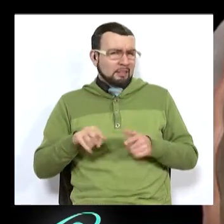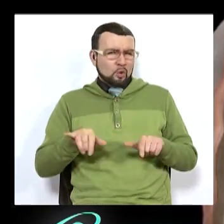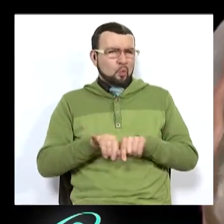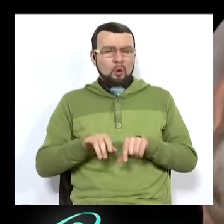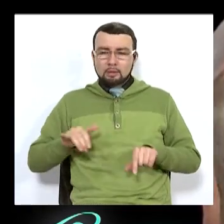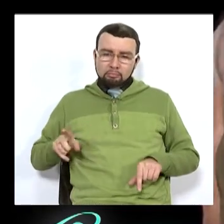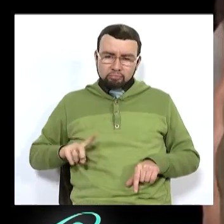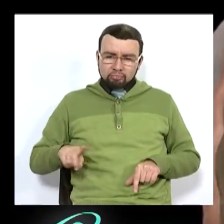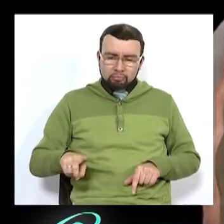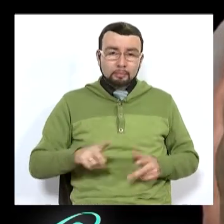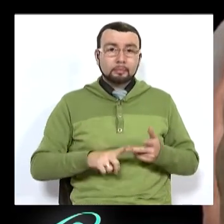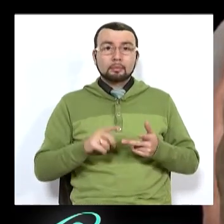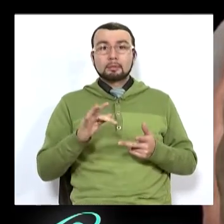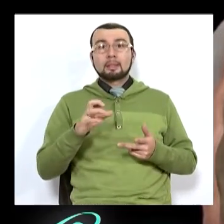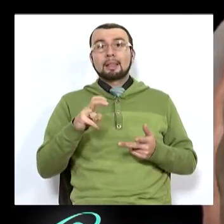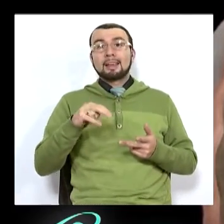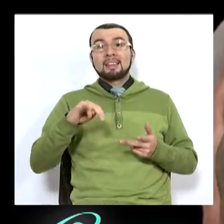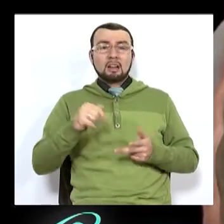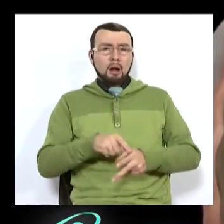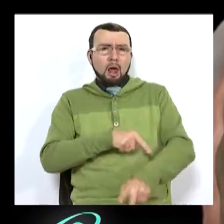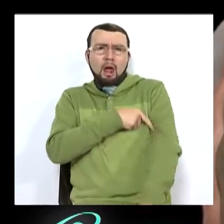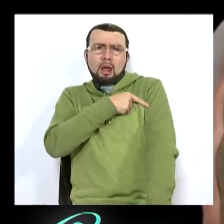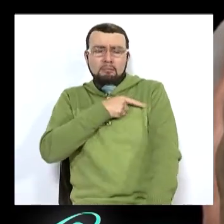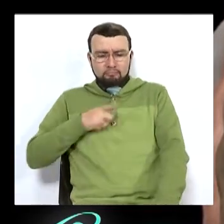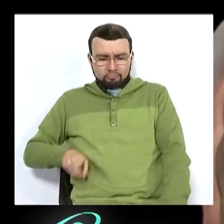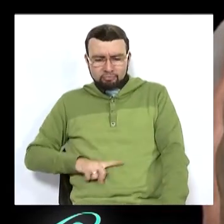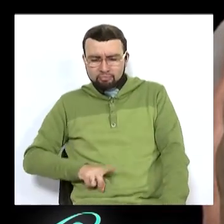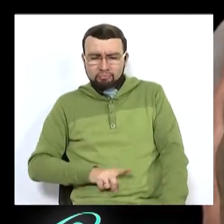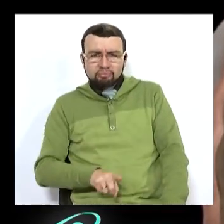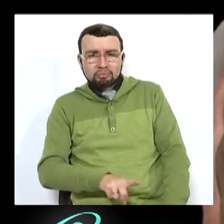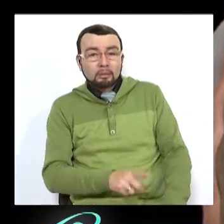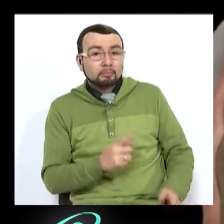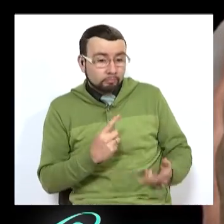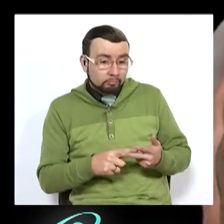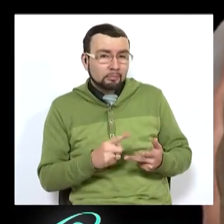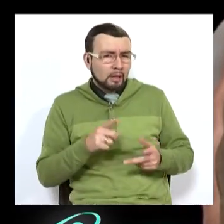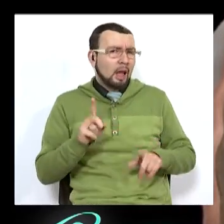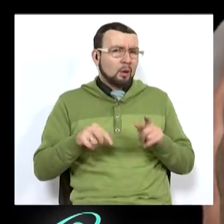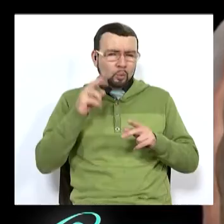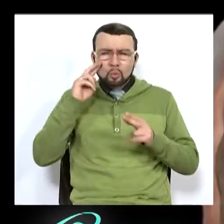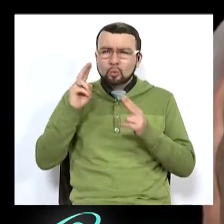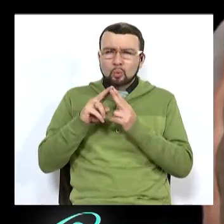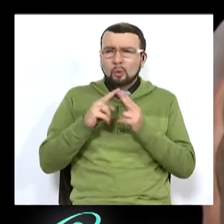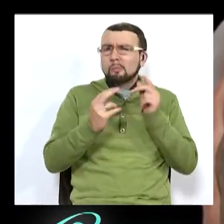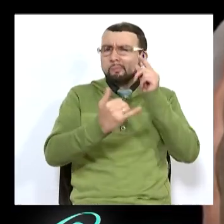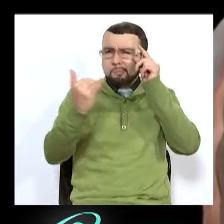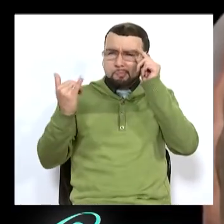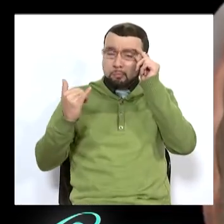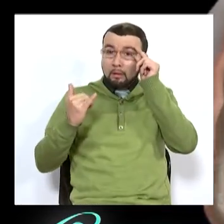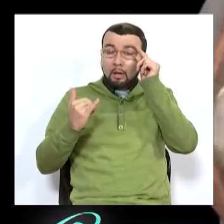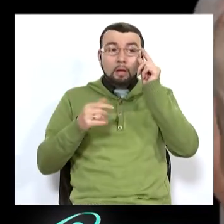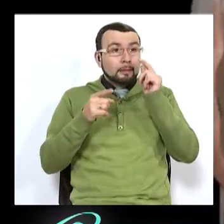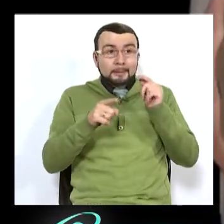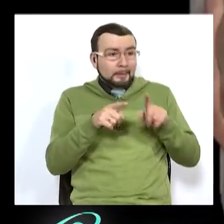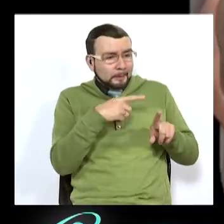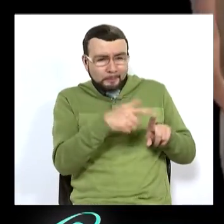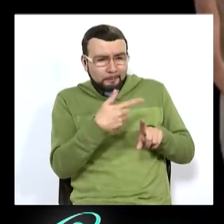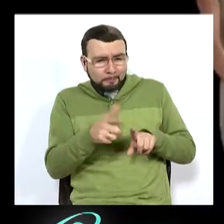conocidas, la Taenia solium o solitaria, como también se conoce en el argot popular. Entonces todos estos